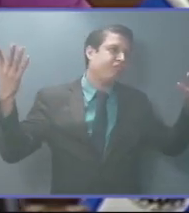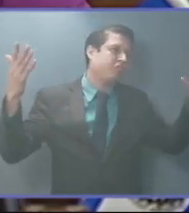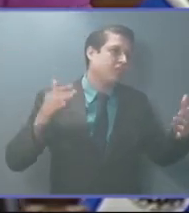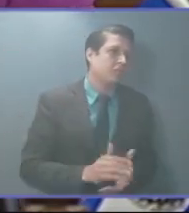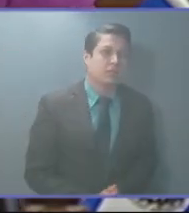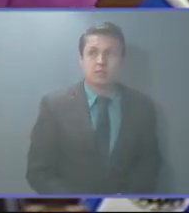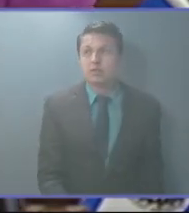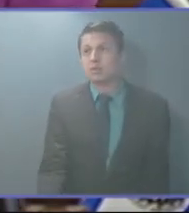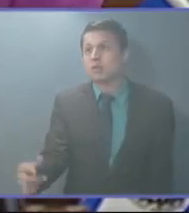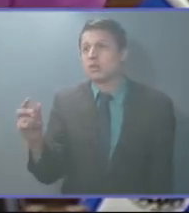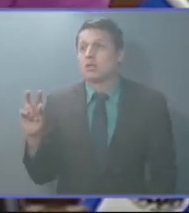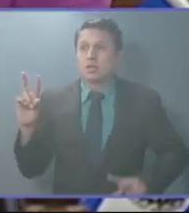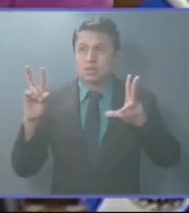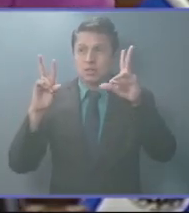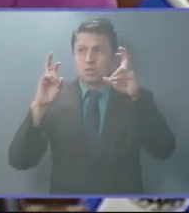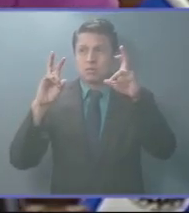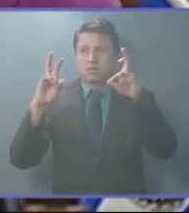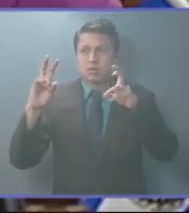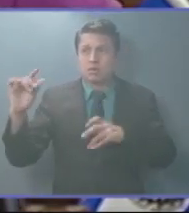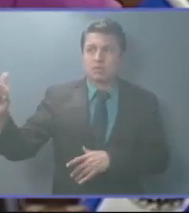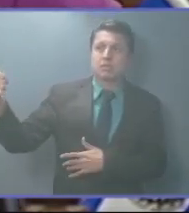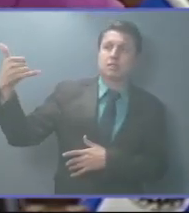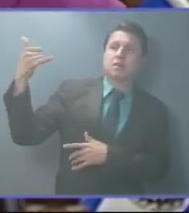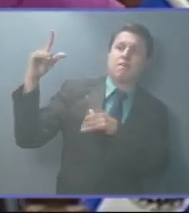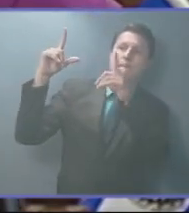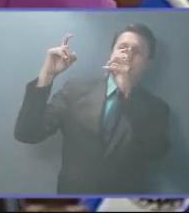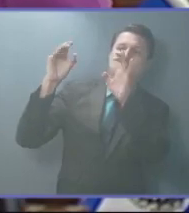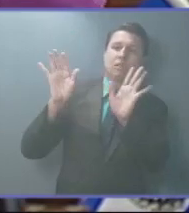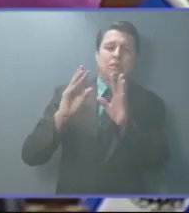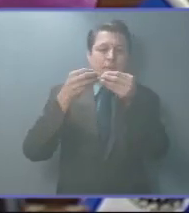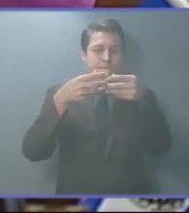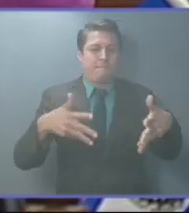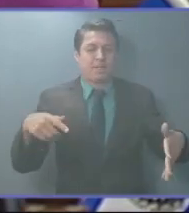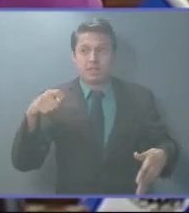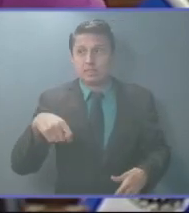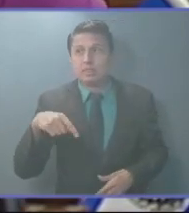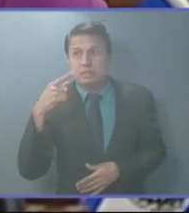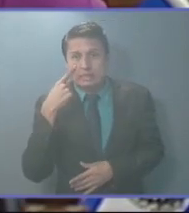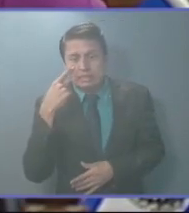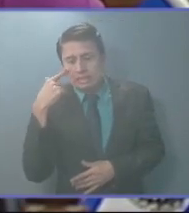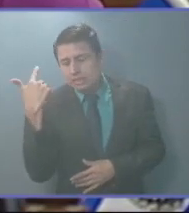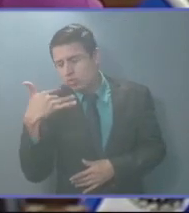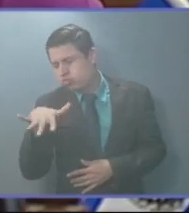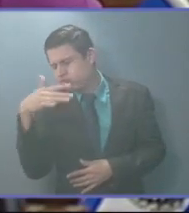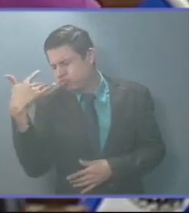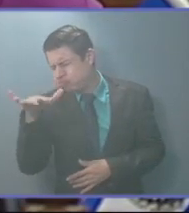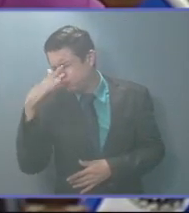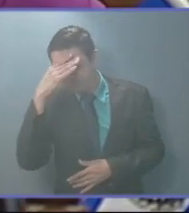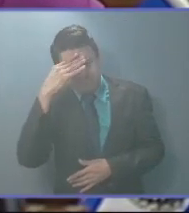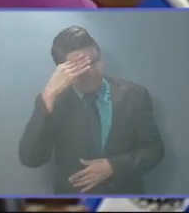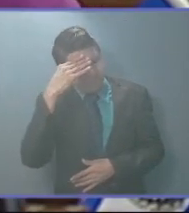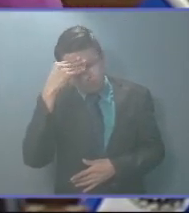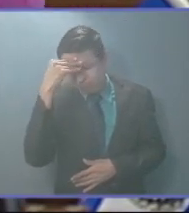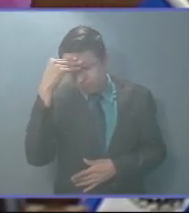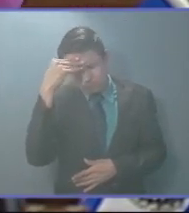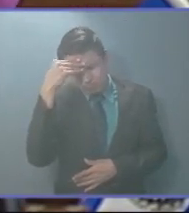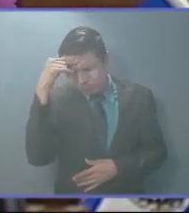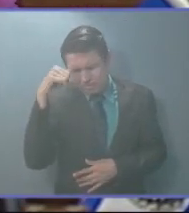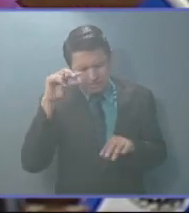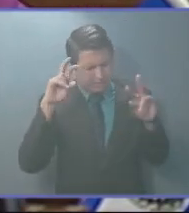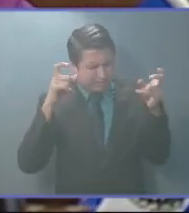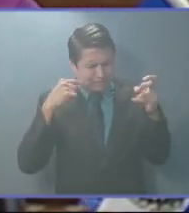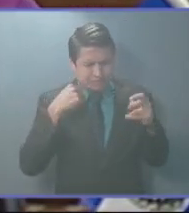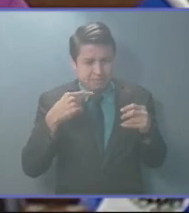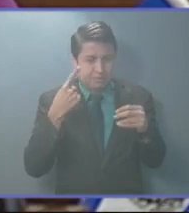self y créame que quedó en nada esto es lo que ha inmortalizado este mandato presidencial